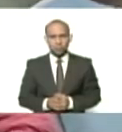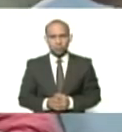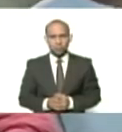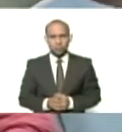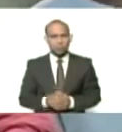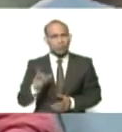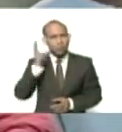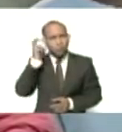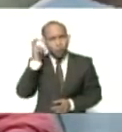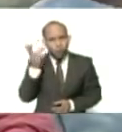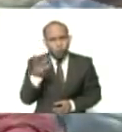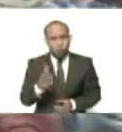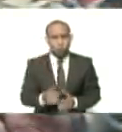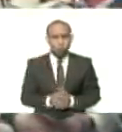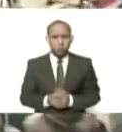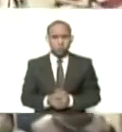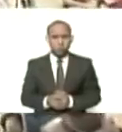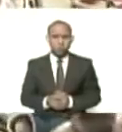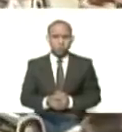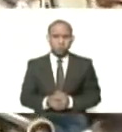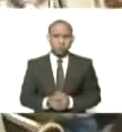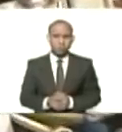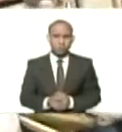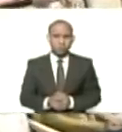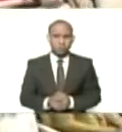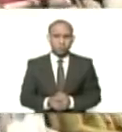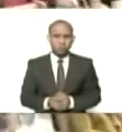No oigo, no oigo.